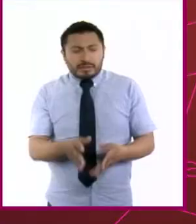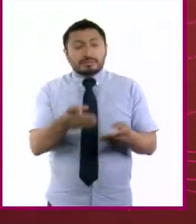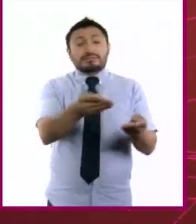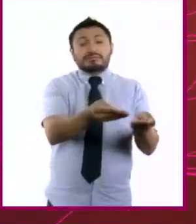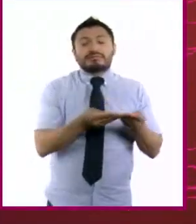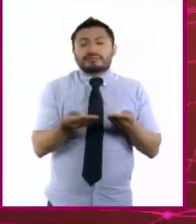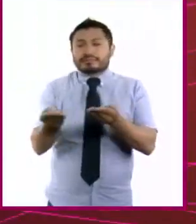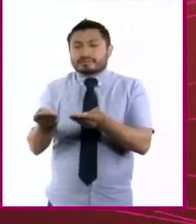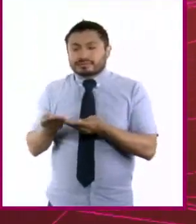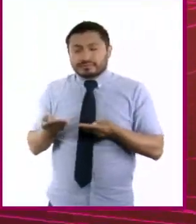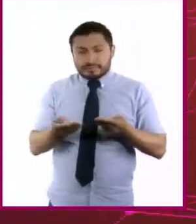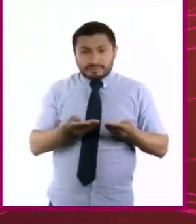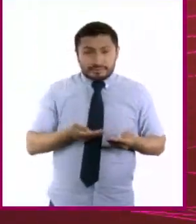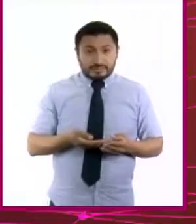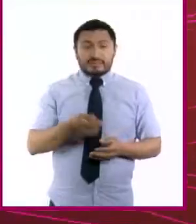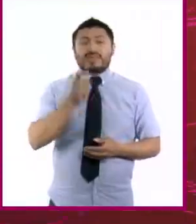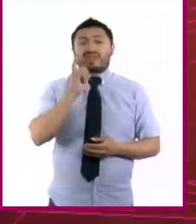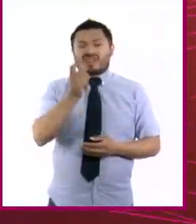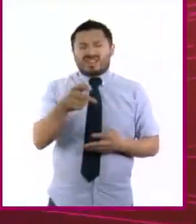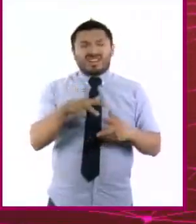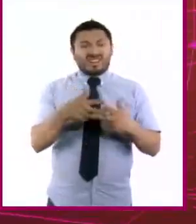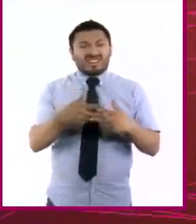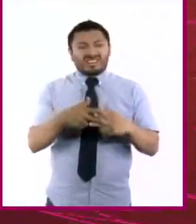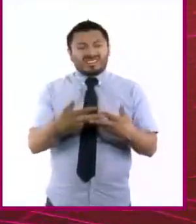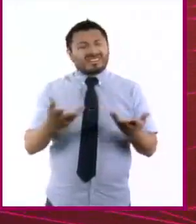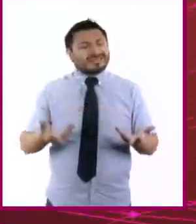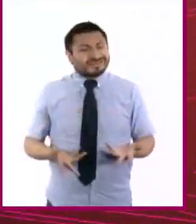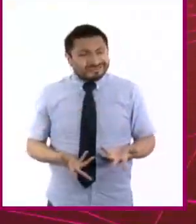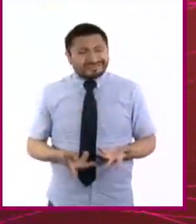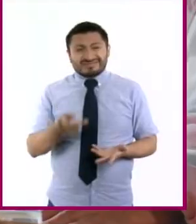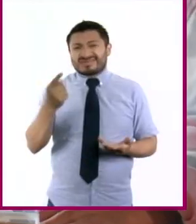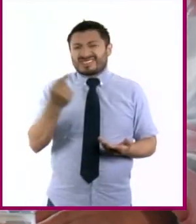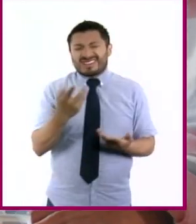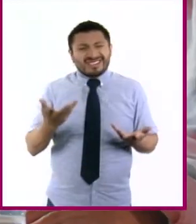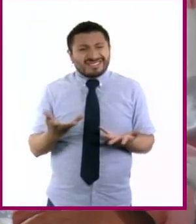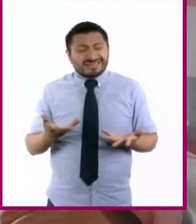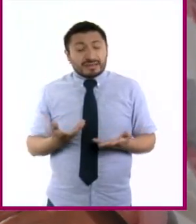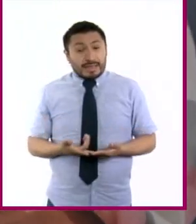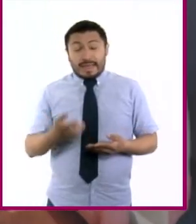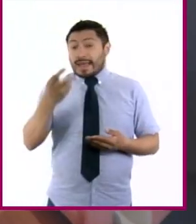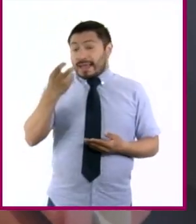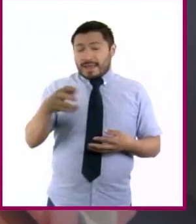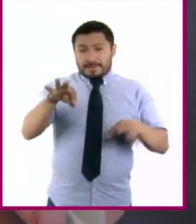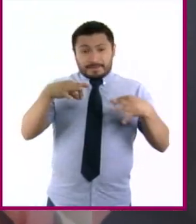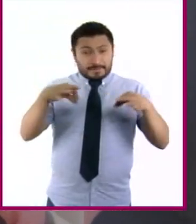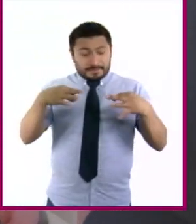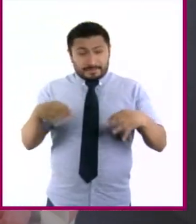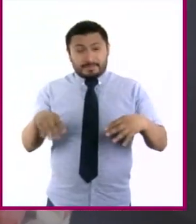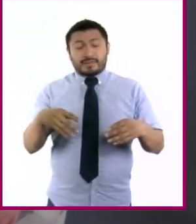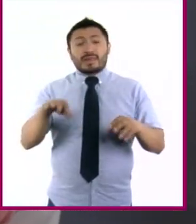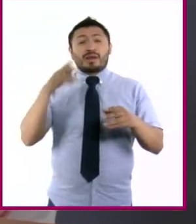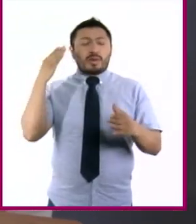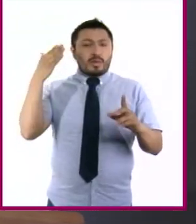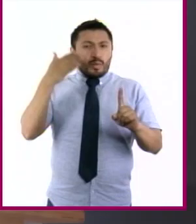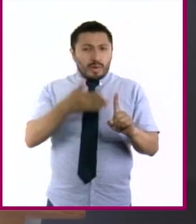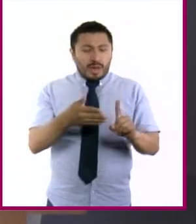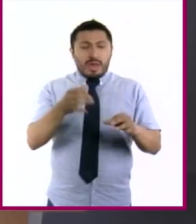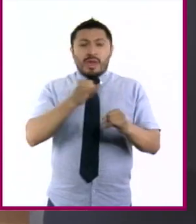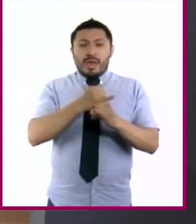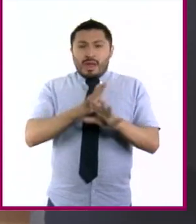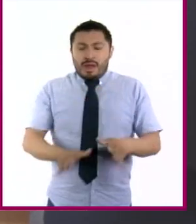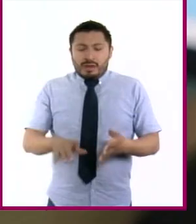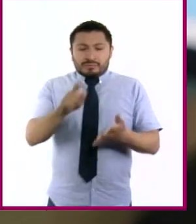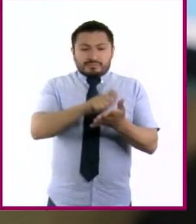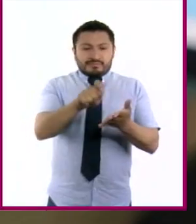gente. ¿Y cuáles son esos instrumentos o qué hacen exactamente? Estos instrumentos tienen el objetivo de obtener los datos de